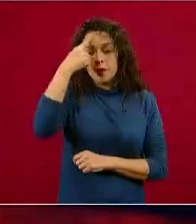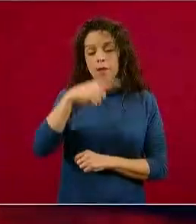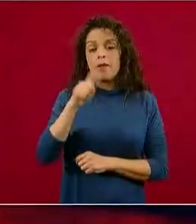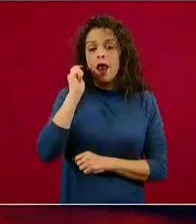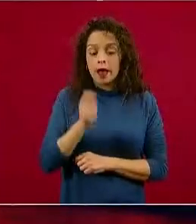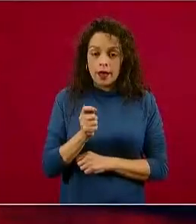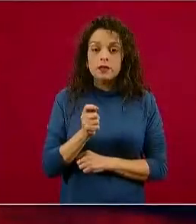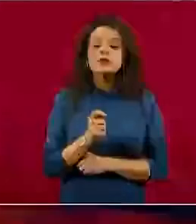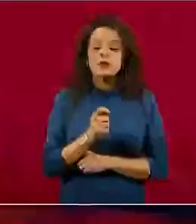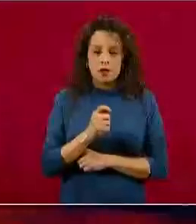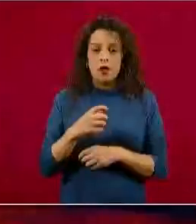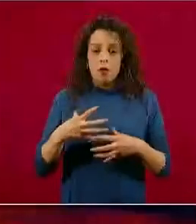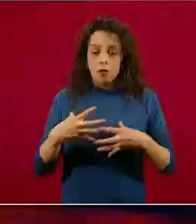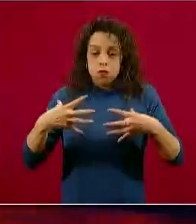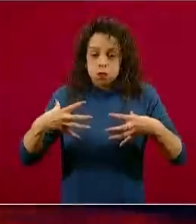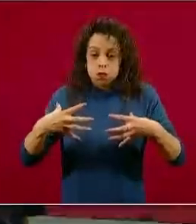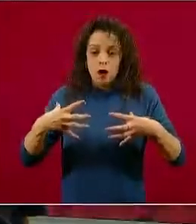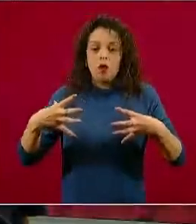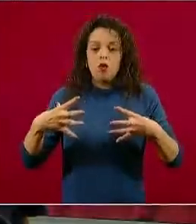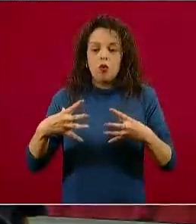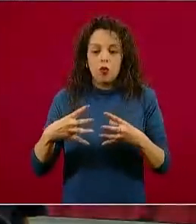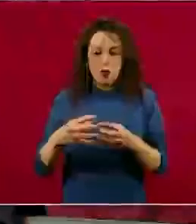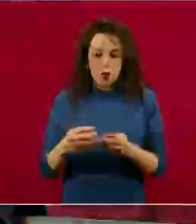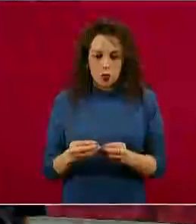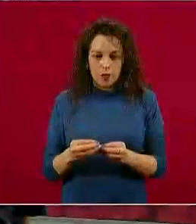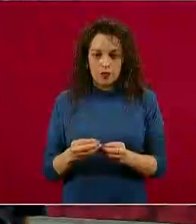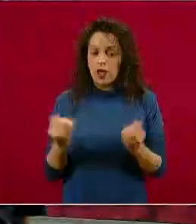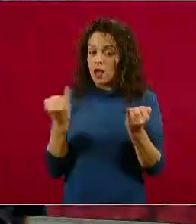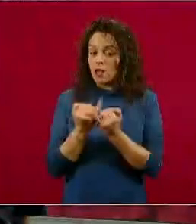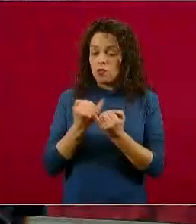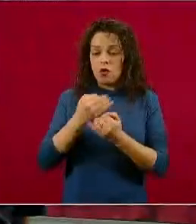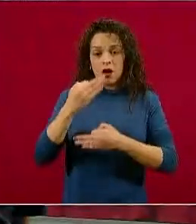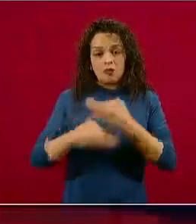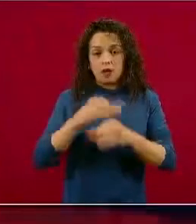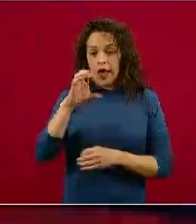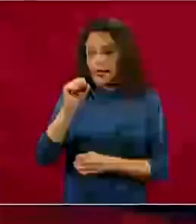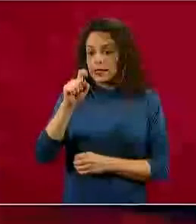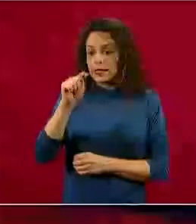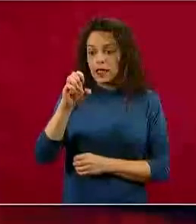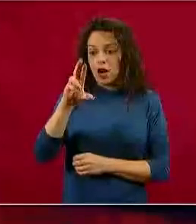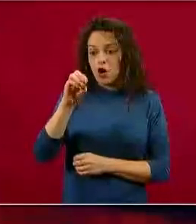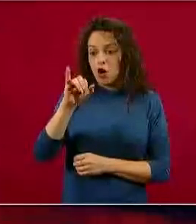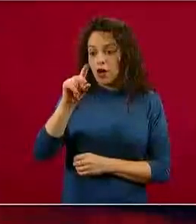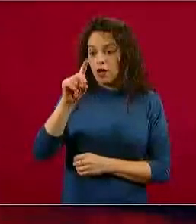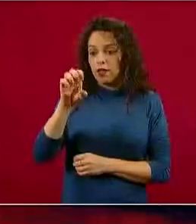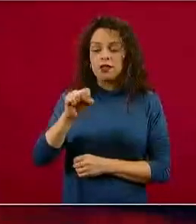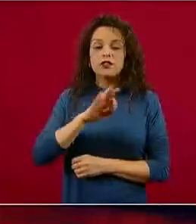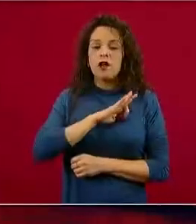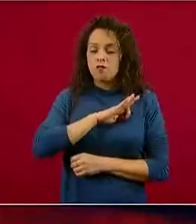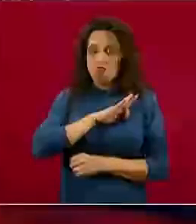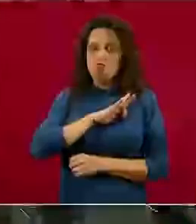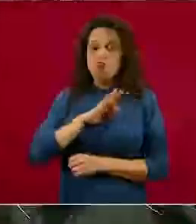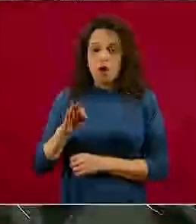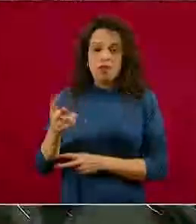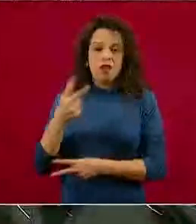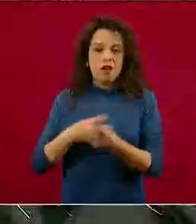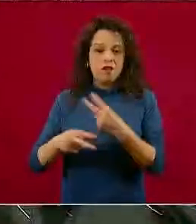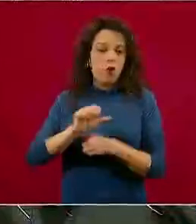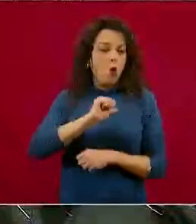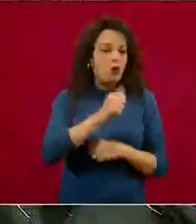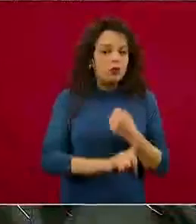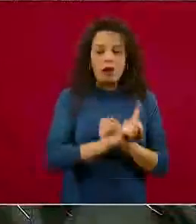potente. Desde luego, como todos los esteroides, tiene importantes efectos secundarios y debe usarse con mucha cautela. Y